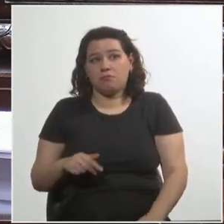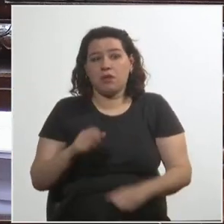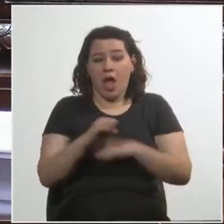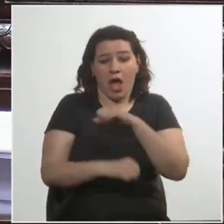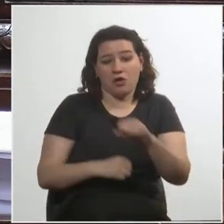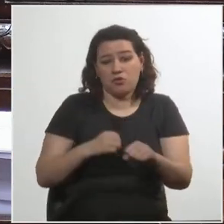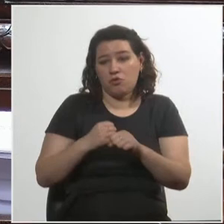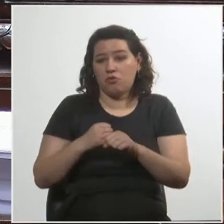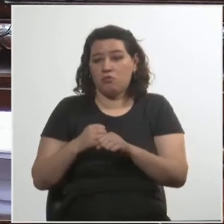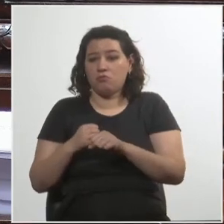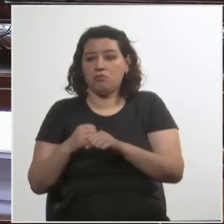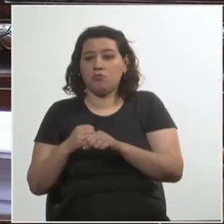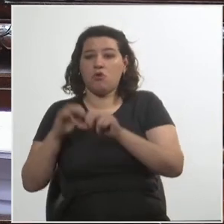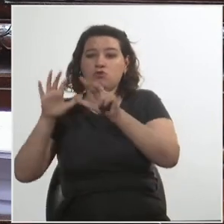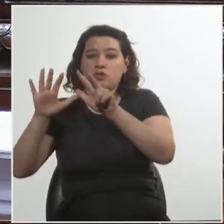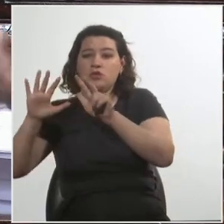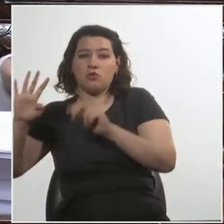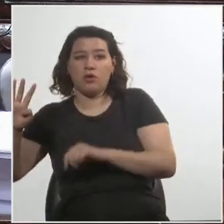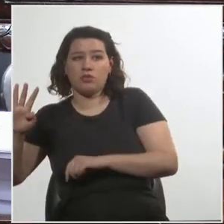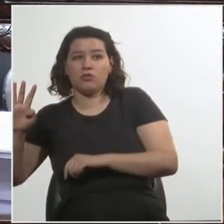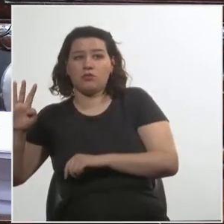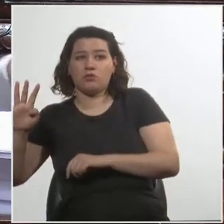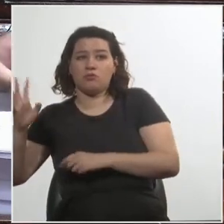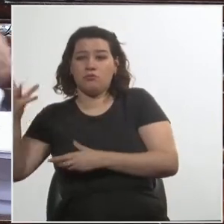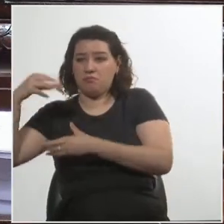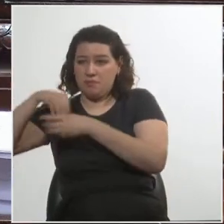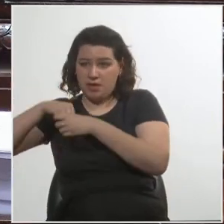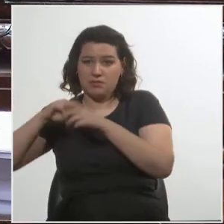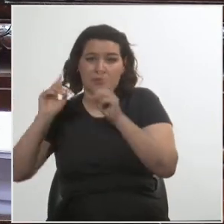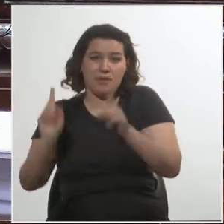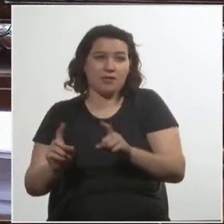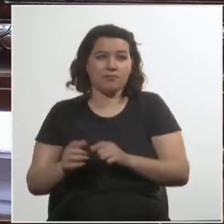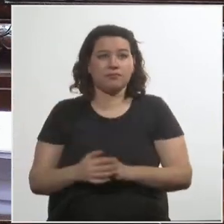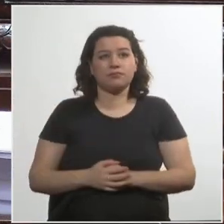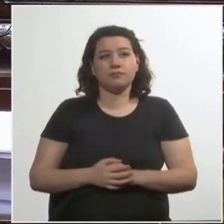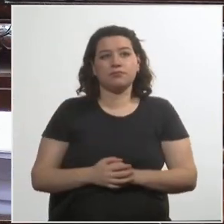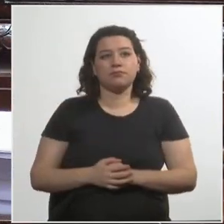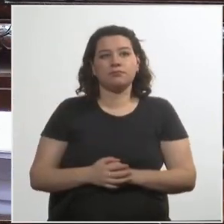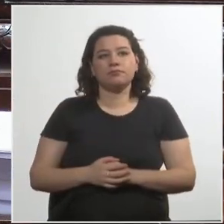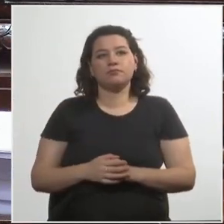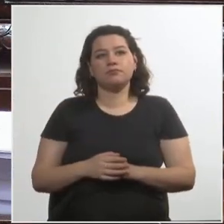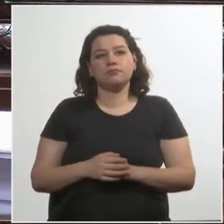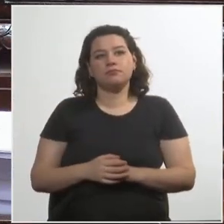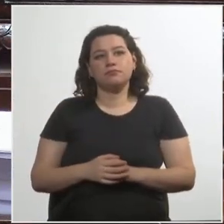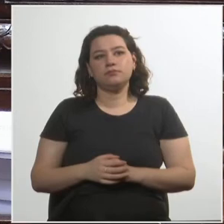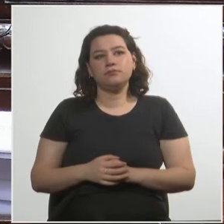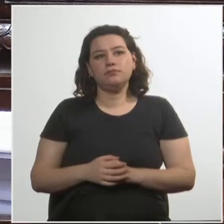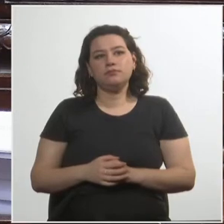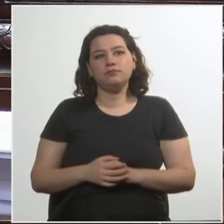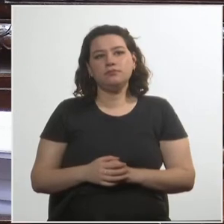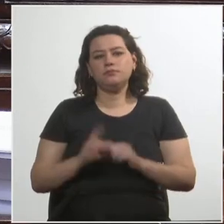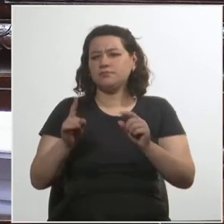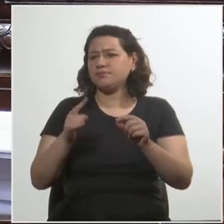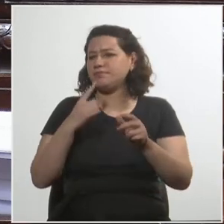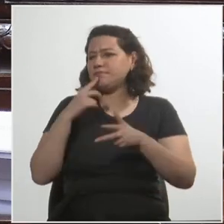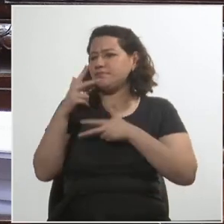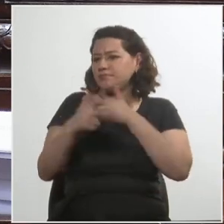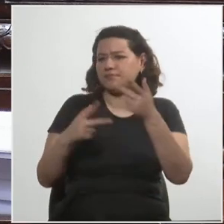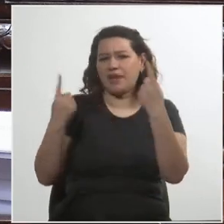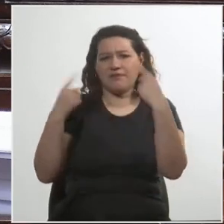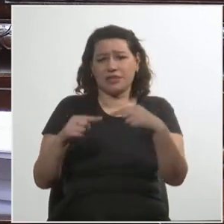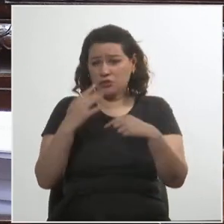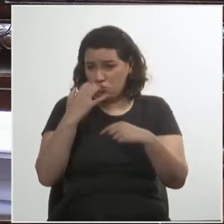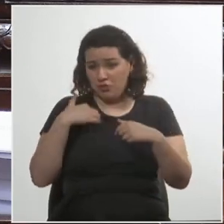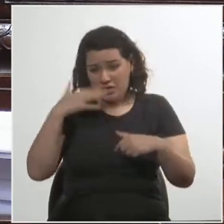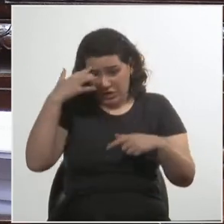84 para hacer abarcativo más amplios por otro lado por aquí se habló de un debate serio Yo creo que